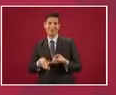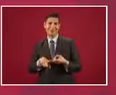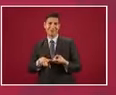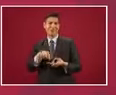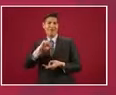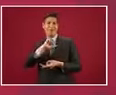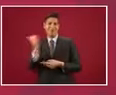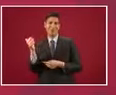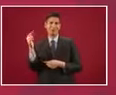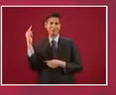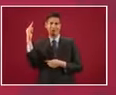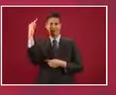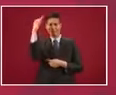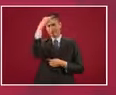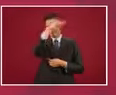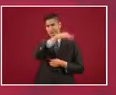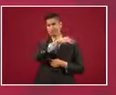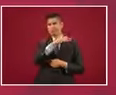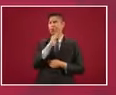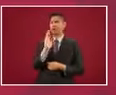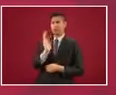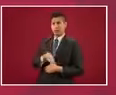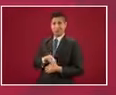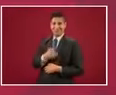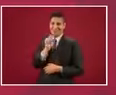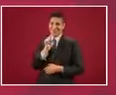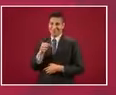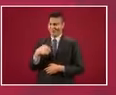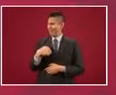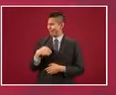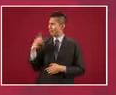aceptó y lo utilizó.